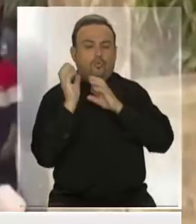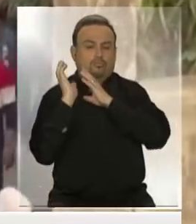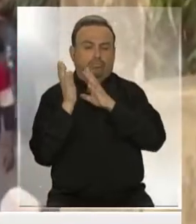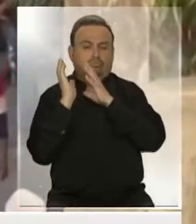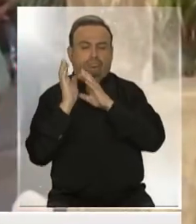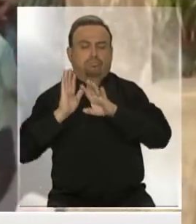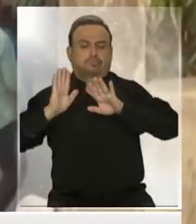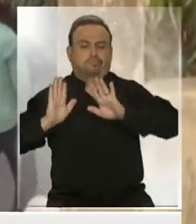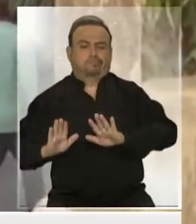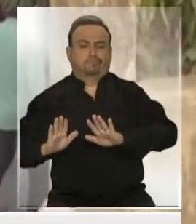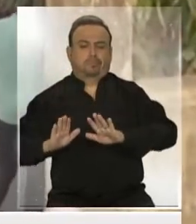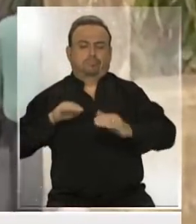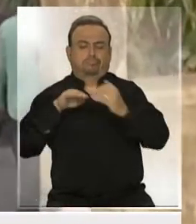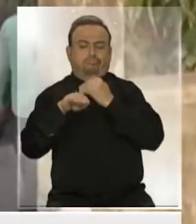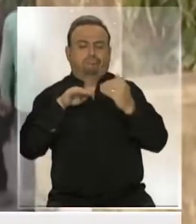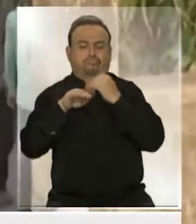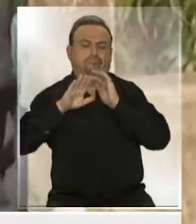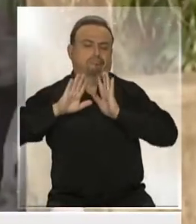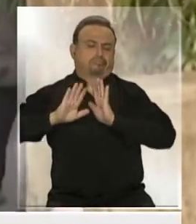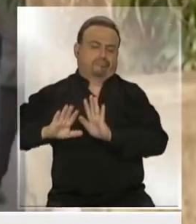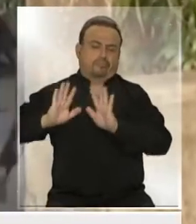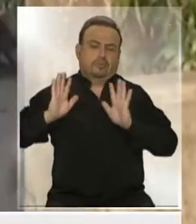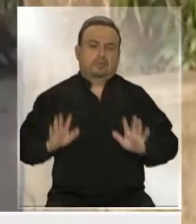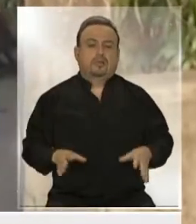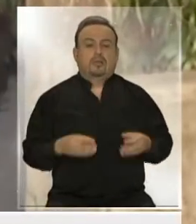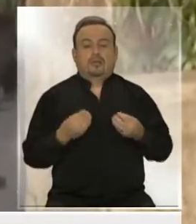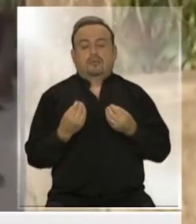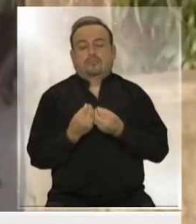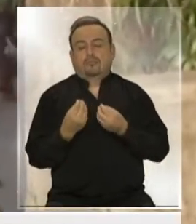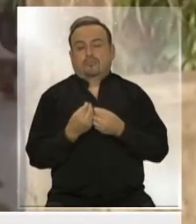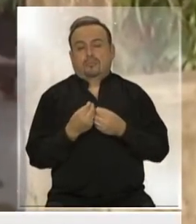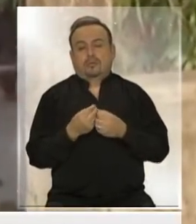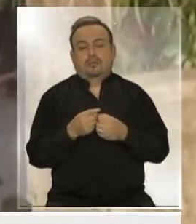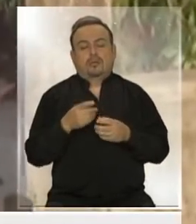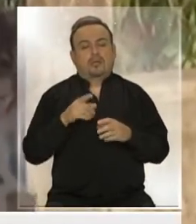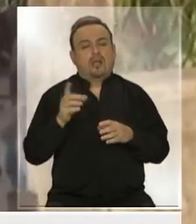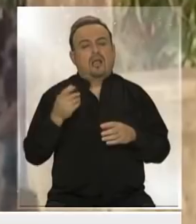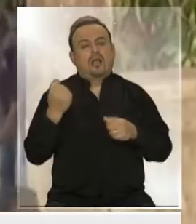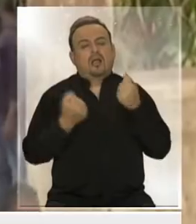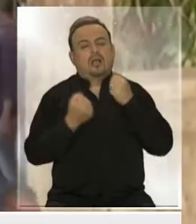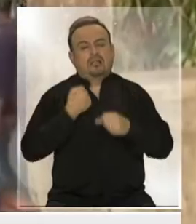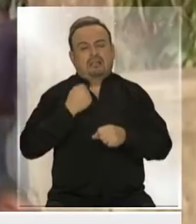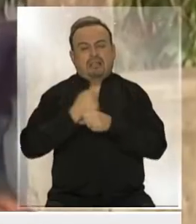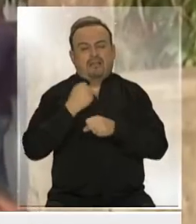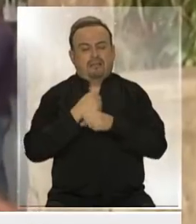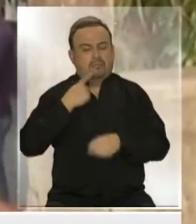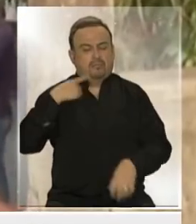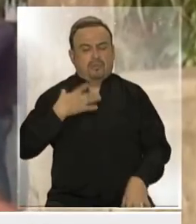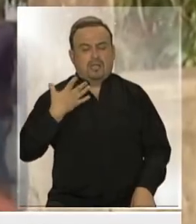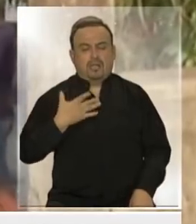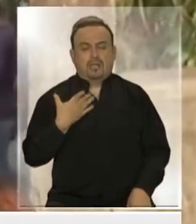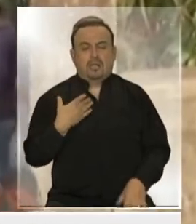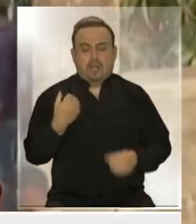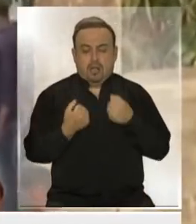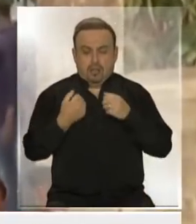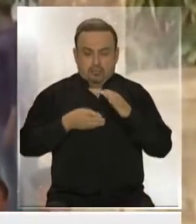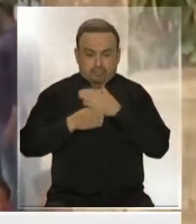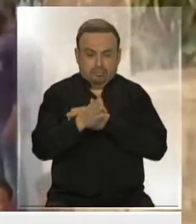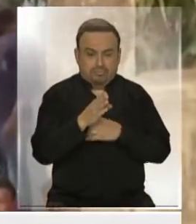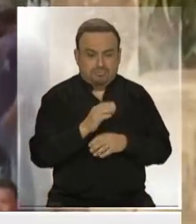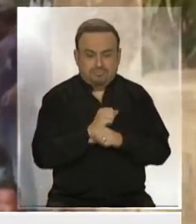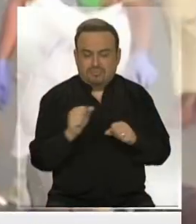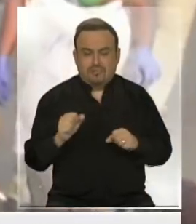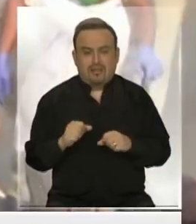varados en las autopistas de ese país y a miles de empleados de sectores esenciales de la economía sin poder ir a trabajar